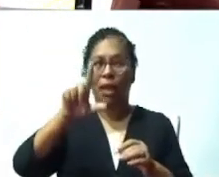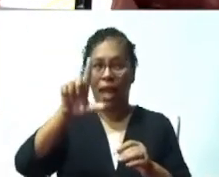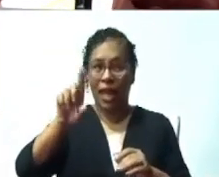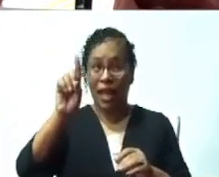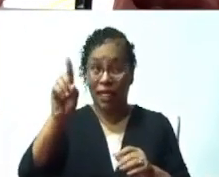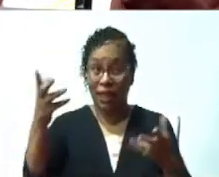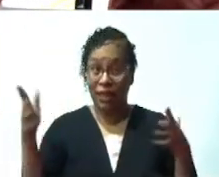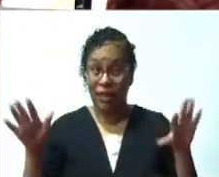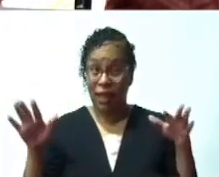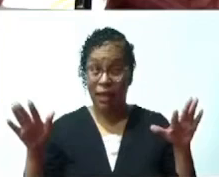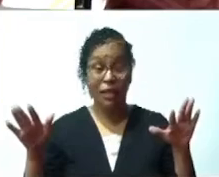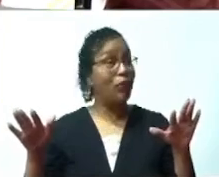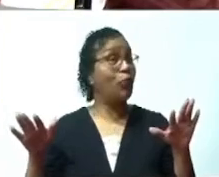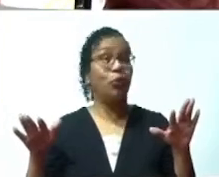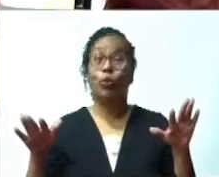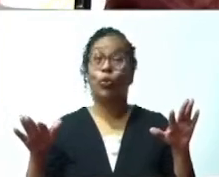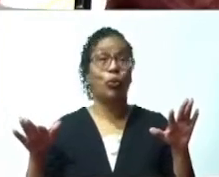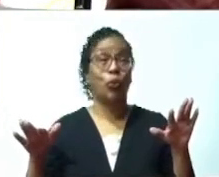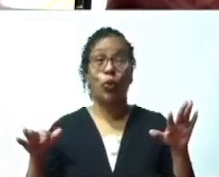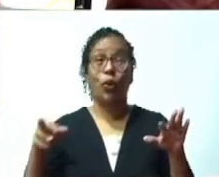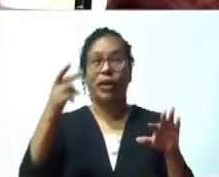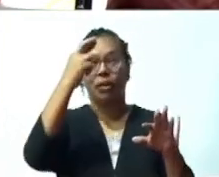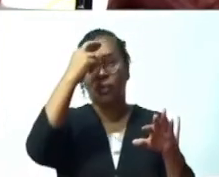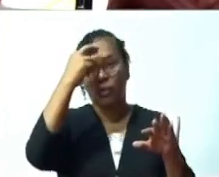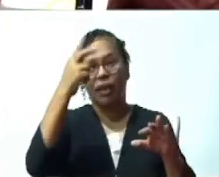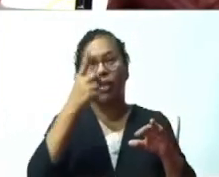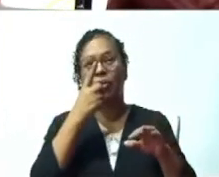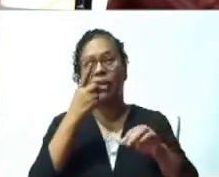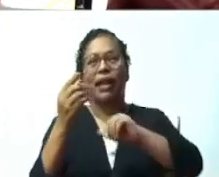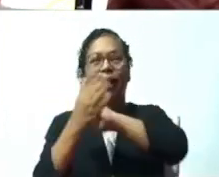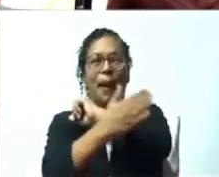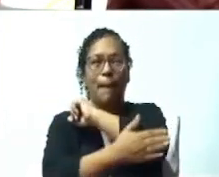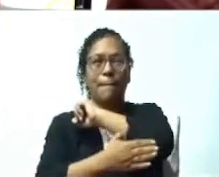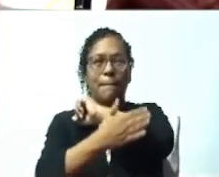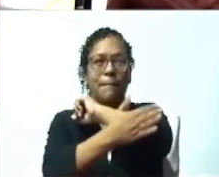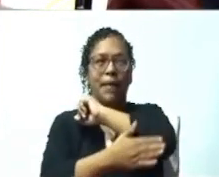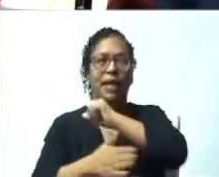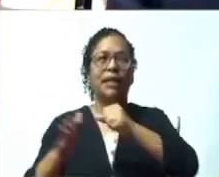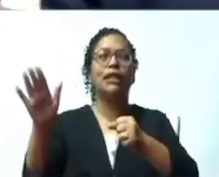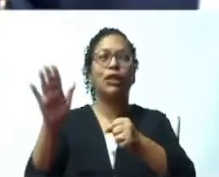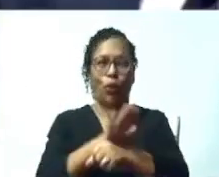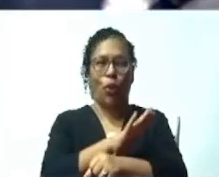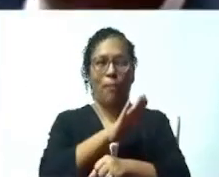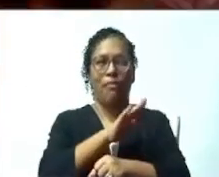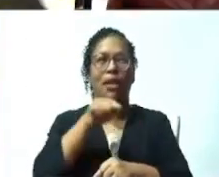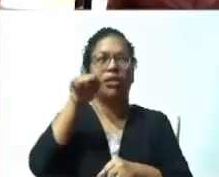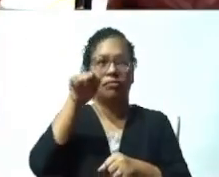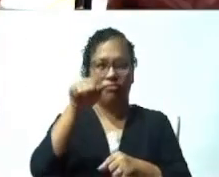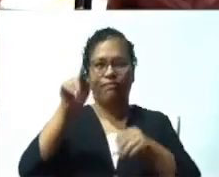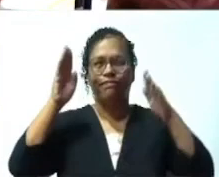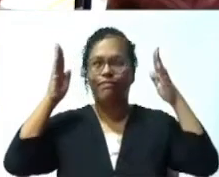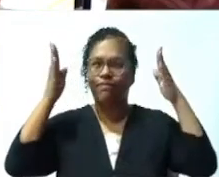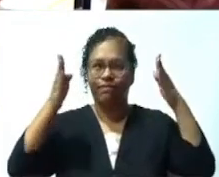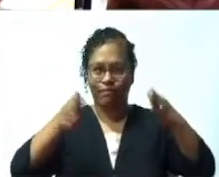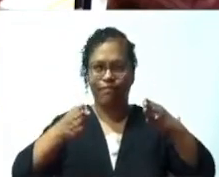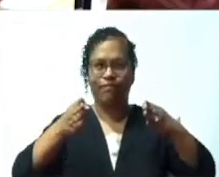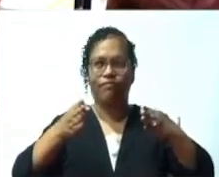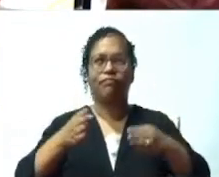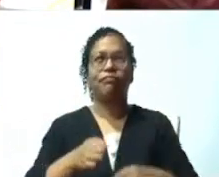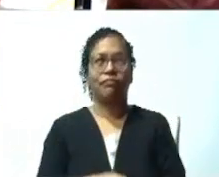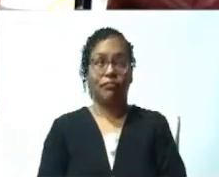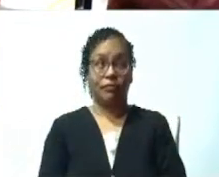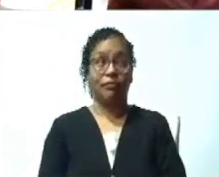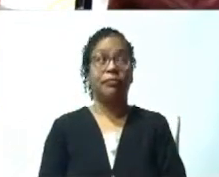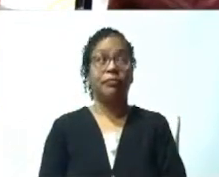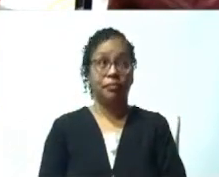sociedad que se juega las cartas en momentos difíciles en nombre de las causas ideológicas en las que creemos.